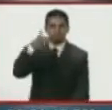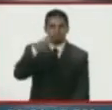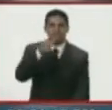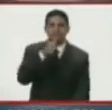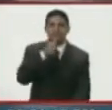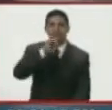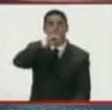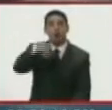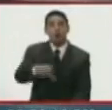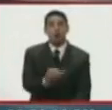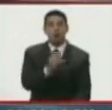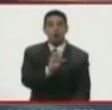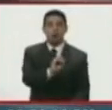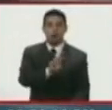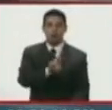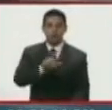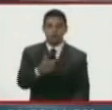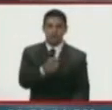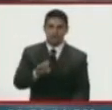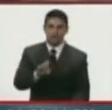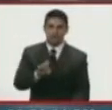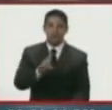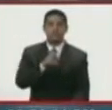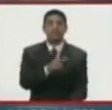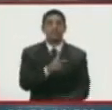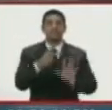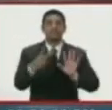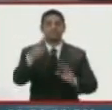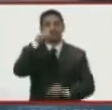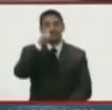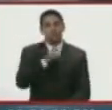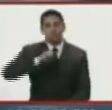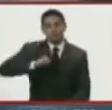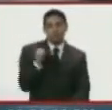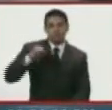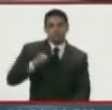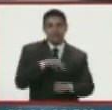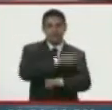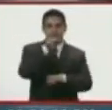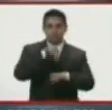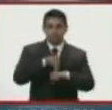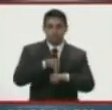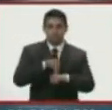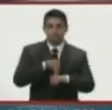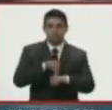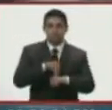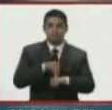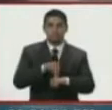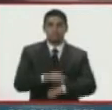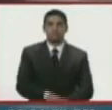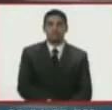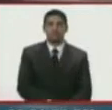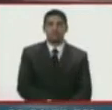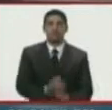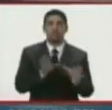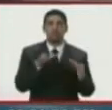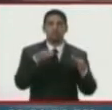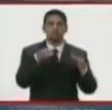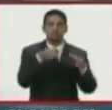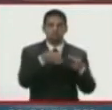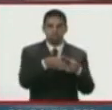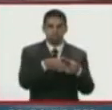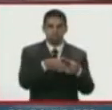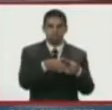Jorge Colina, de 27 años, funcionario de la Policía Nacional Bolivariana, perteneciente a la delegación de